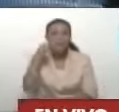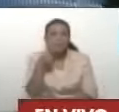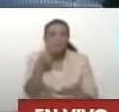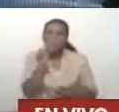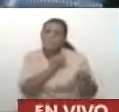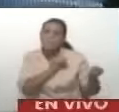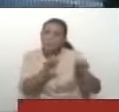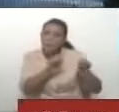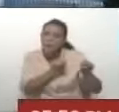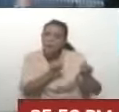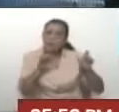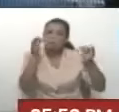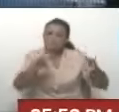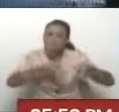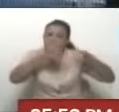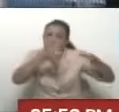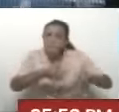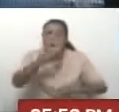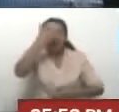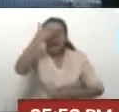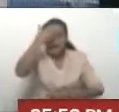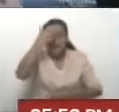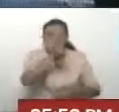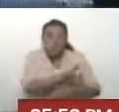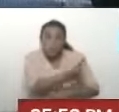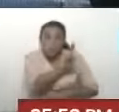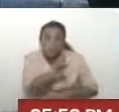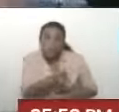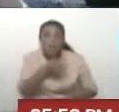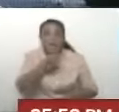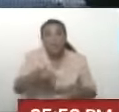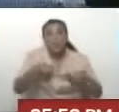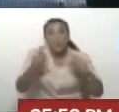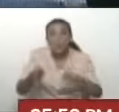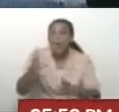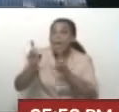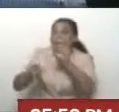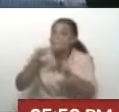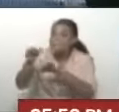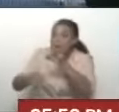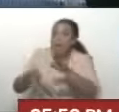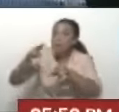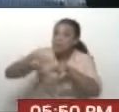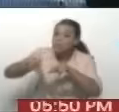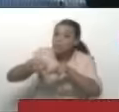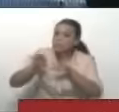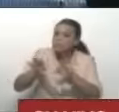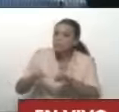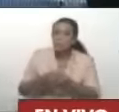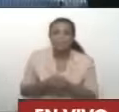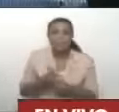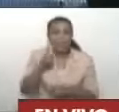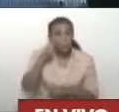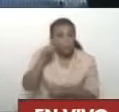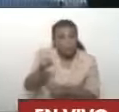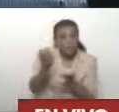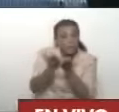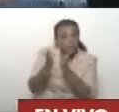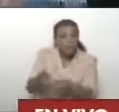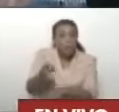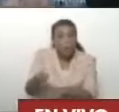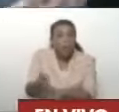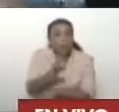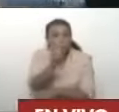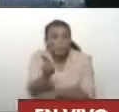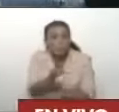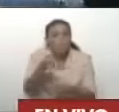para formarlo y capacitarlo en el uso de las redes y que esto llegue precisamente al joven, al estudiante, cómo hacer